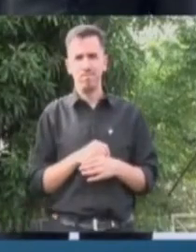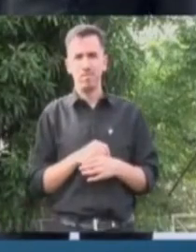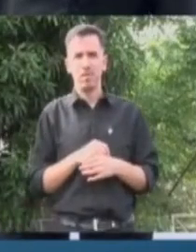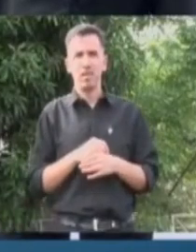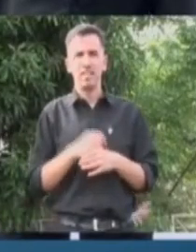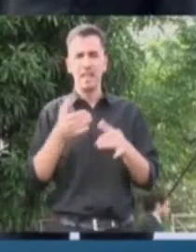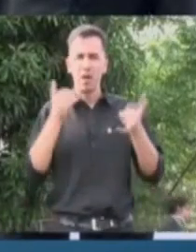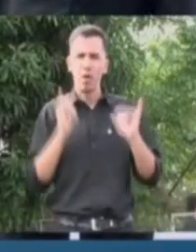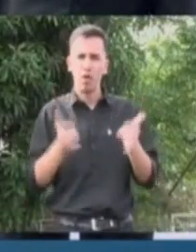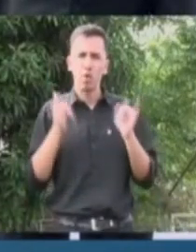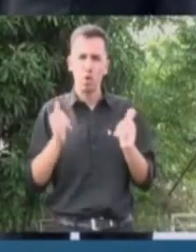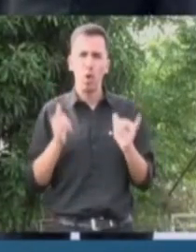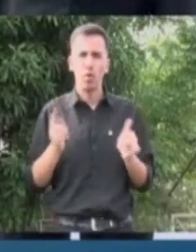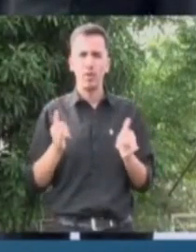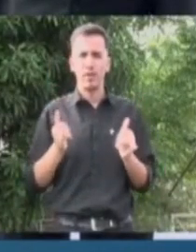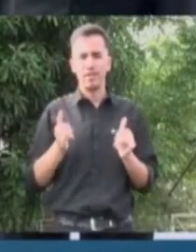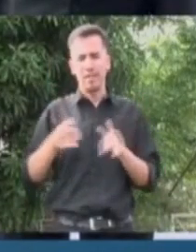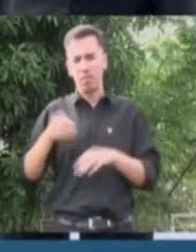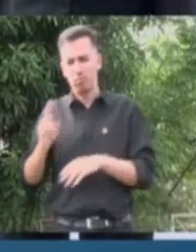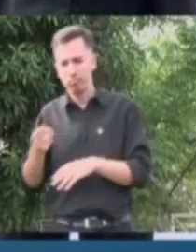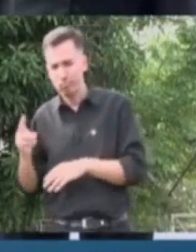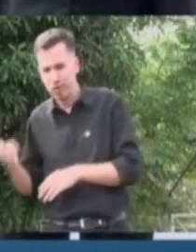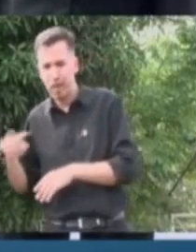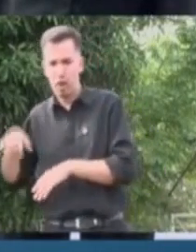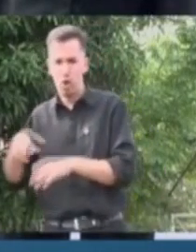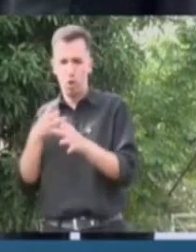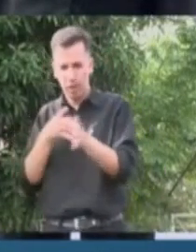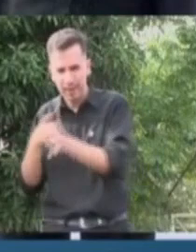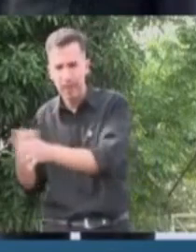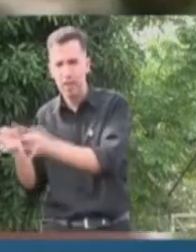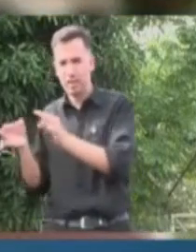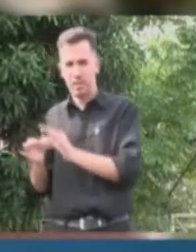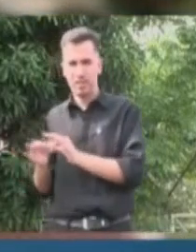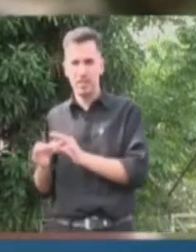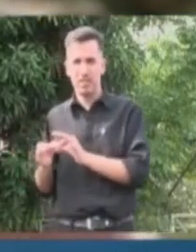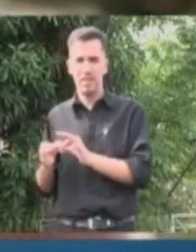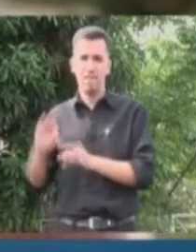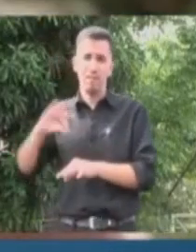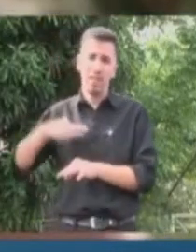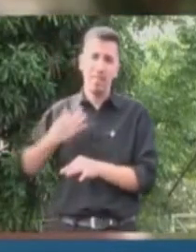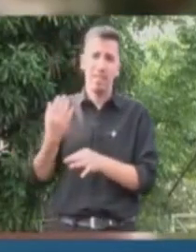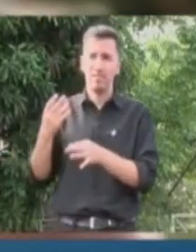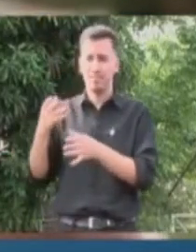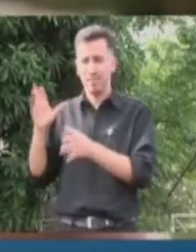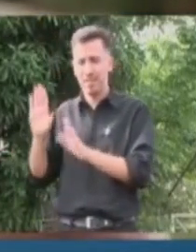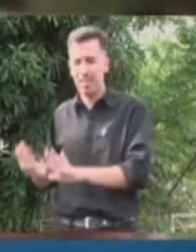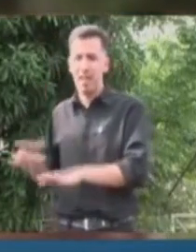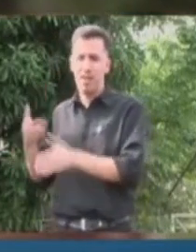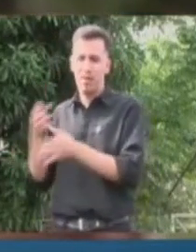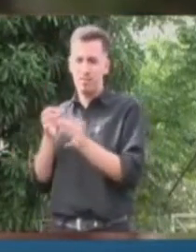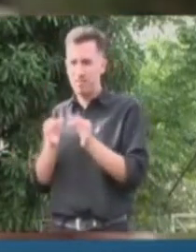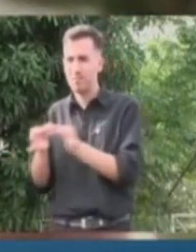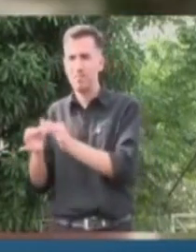pero esa juventud que se quedó en las islas, aquellas vidas que quedaron en las islas, aún aquellos que han